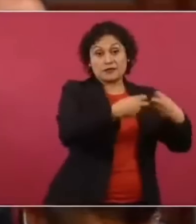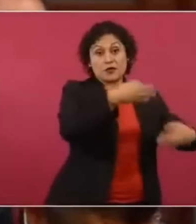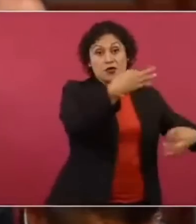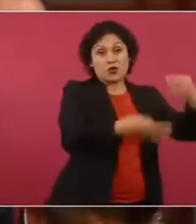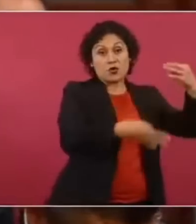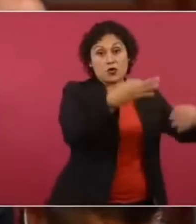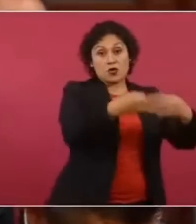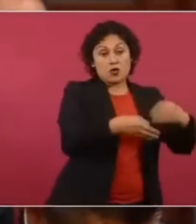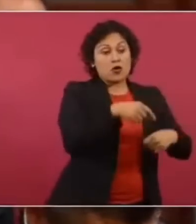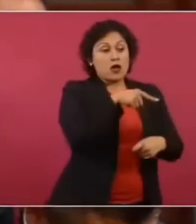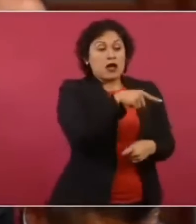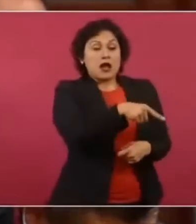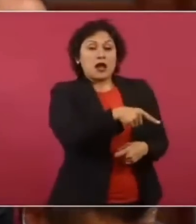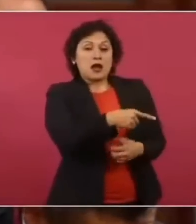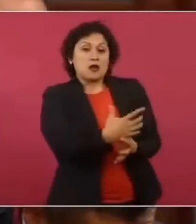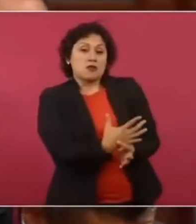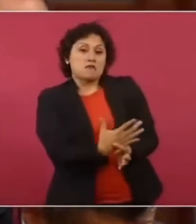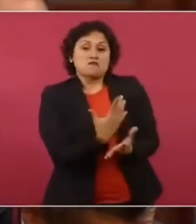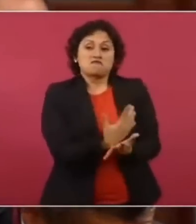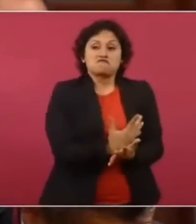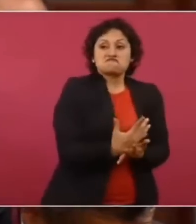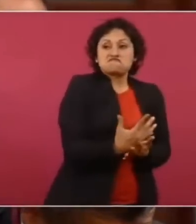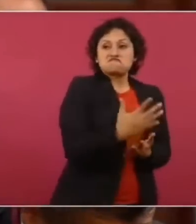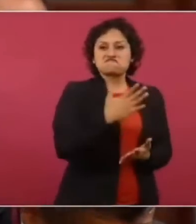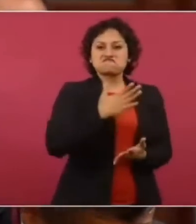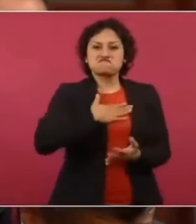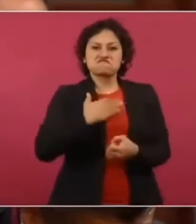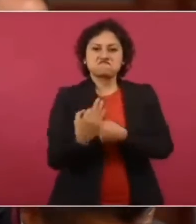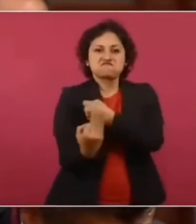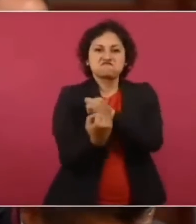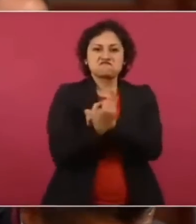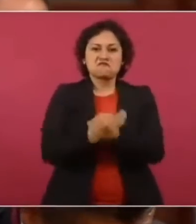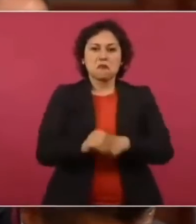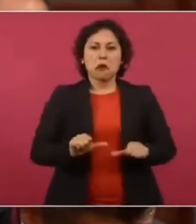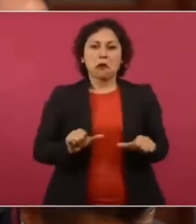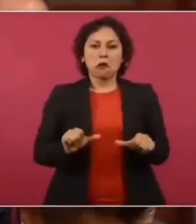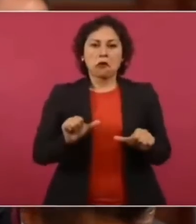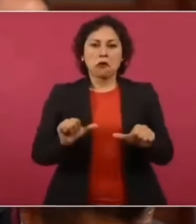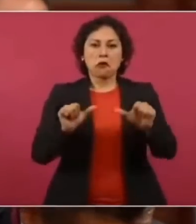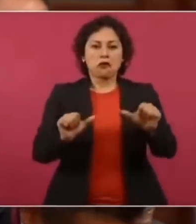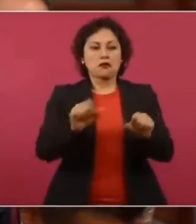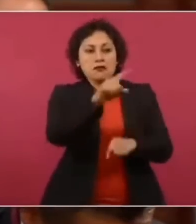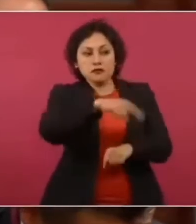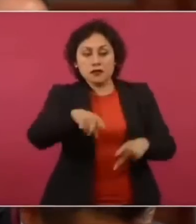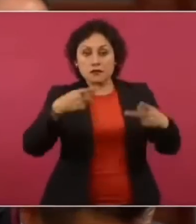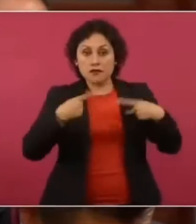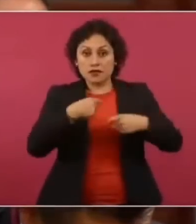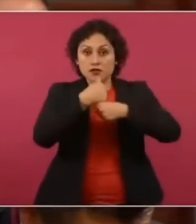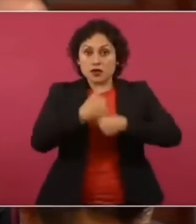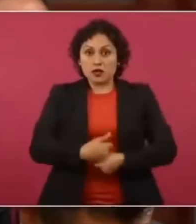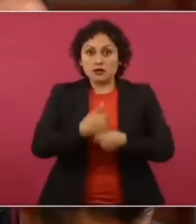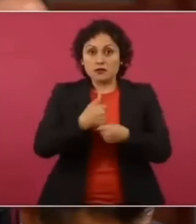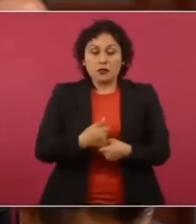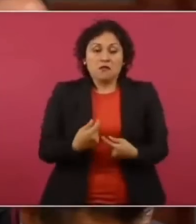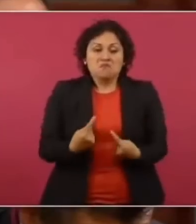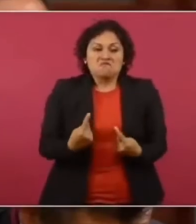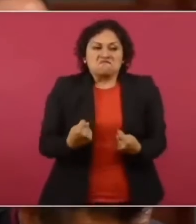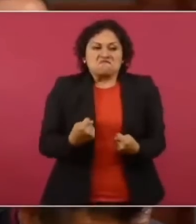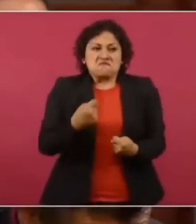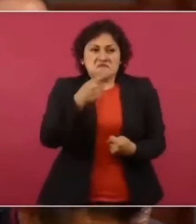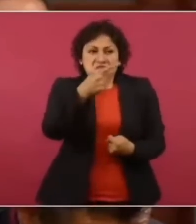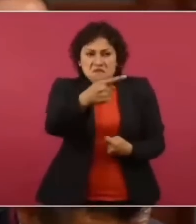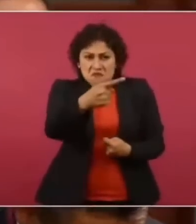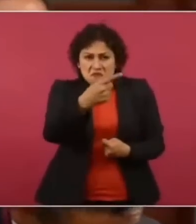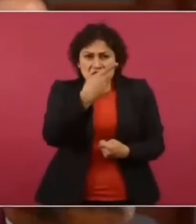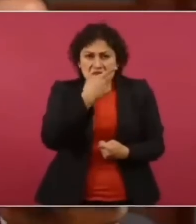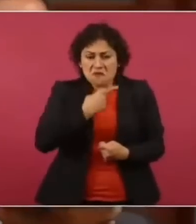su propia influencia en el Poder Judicial y a las propias víctimas incluso les espeta que hagan lo que hagan, no podrán recuperar nunca su